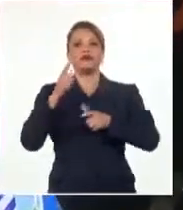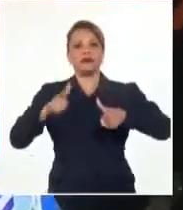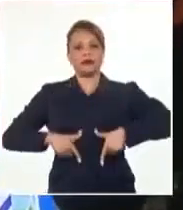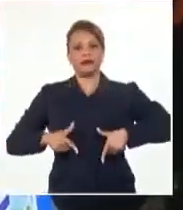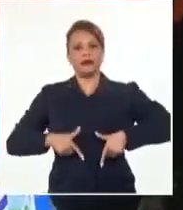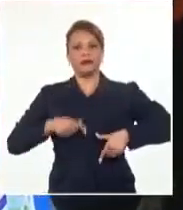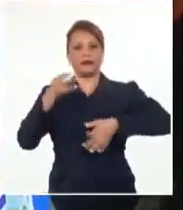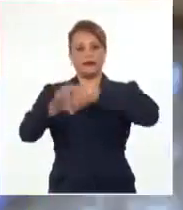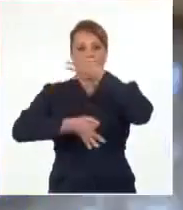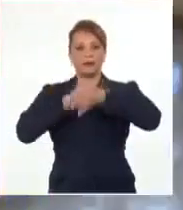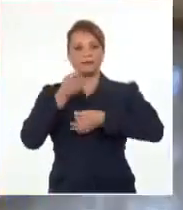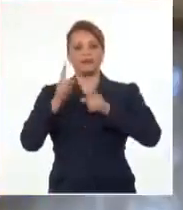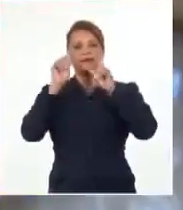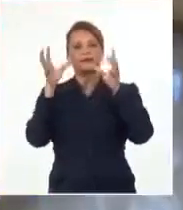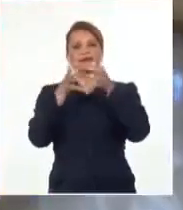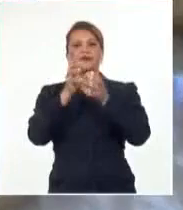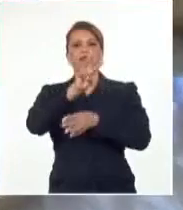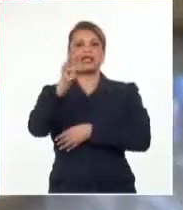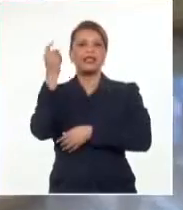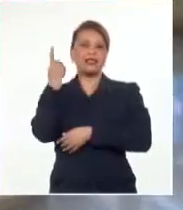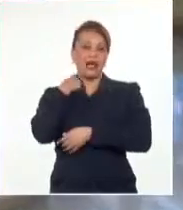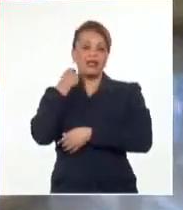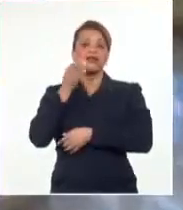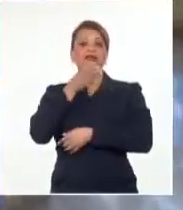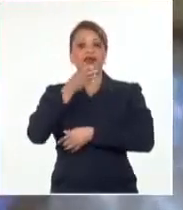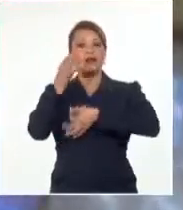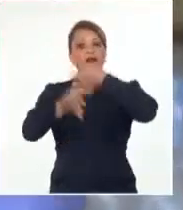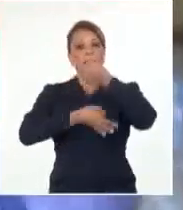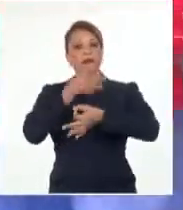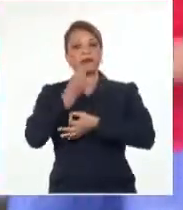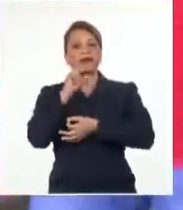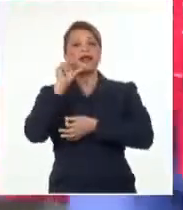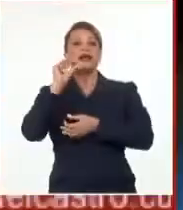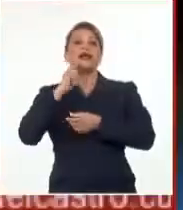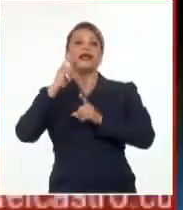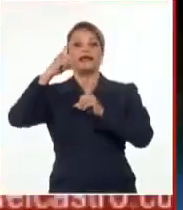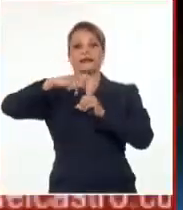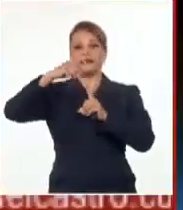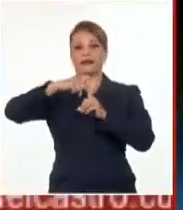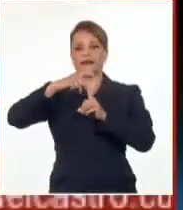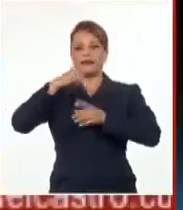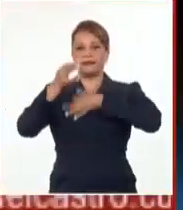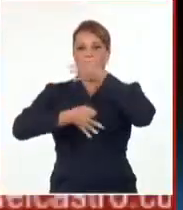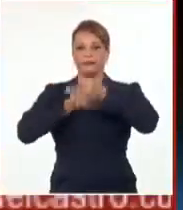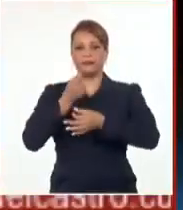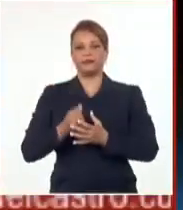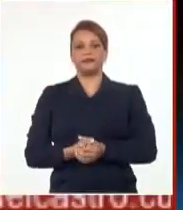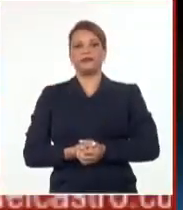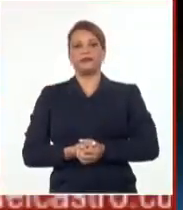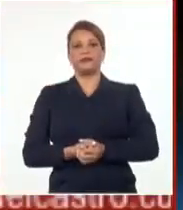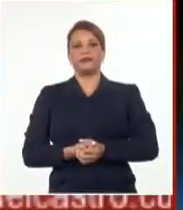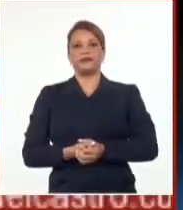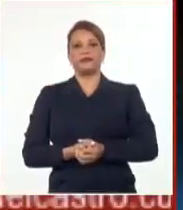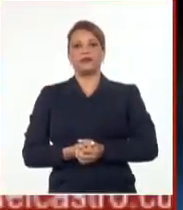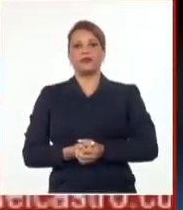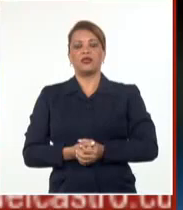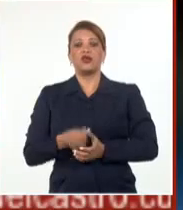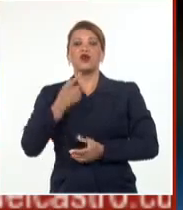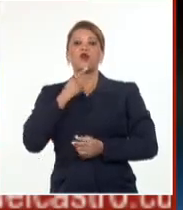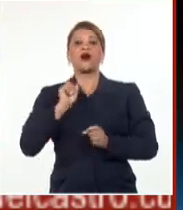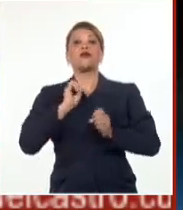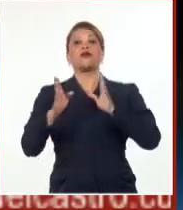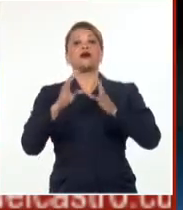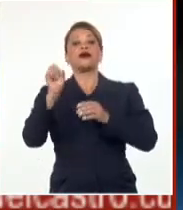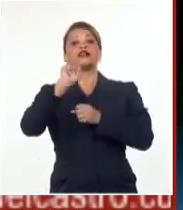diputados reunidos hace 30 años en la Central de Trabajadores de Cuba. Y cuando el campo socialista se derrumbó y